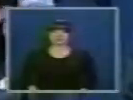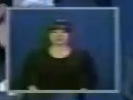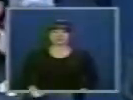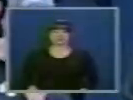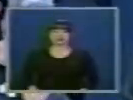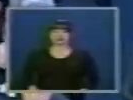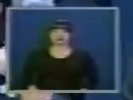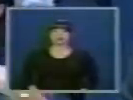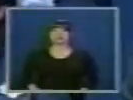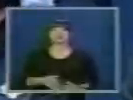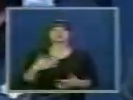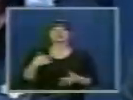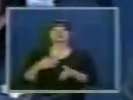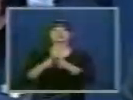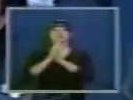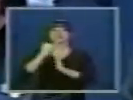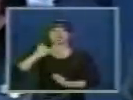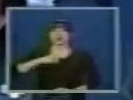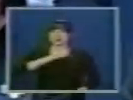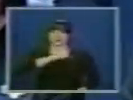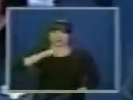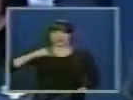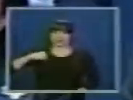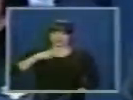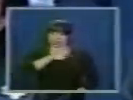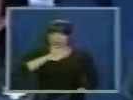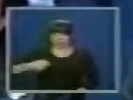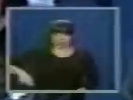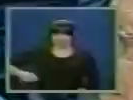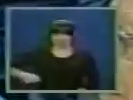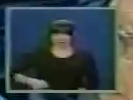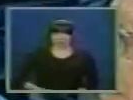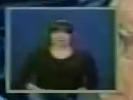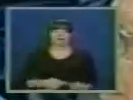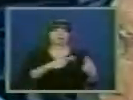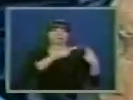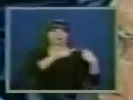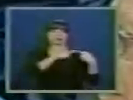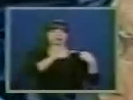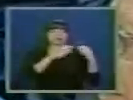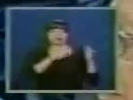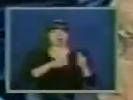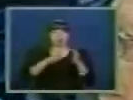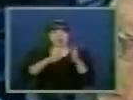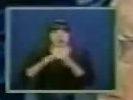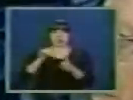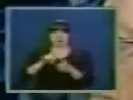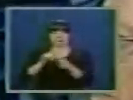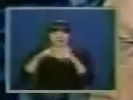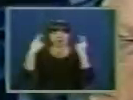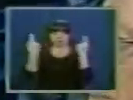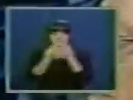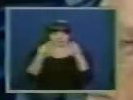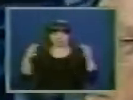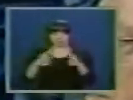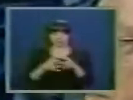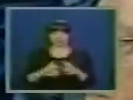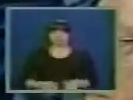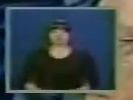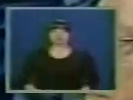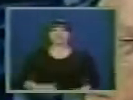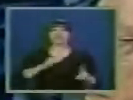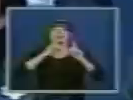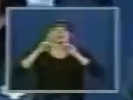Le he solicitado al señor ministro de la Presidencia que se encargue de organizar este encuentro en